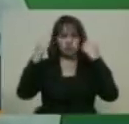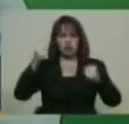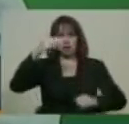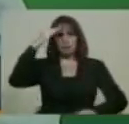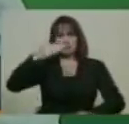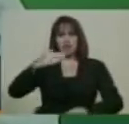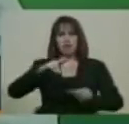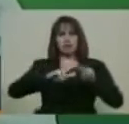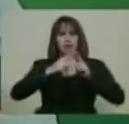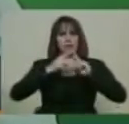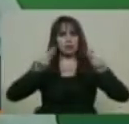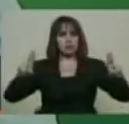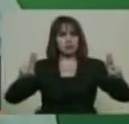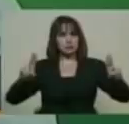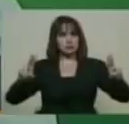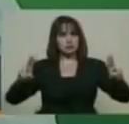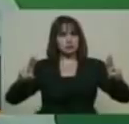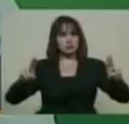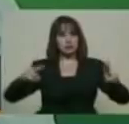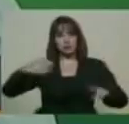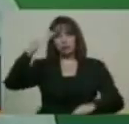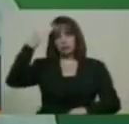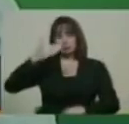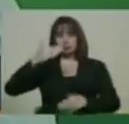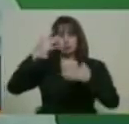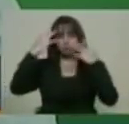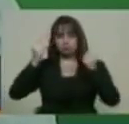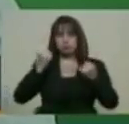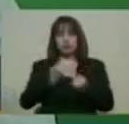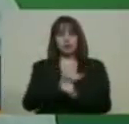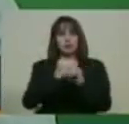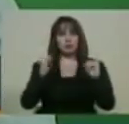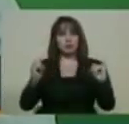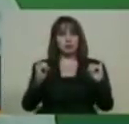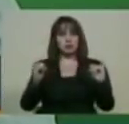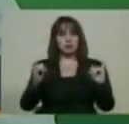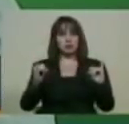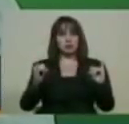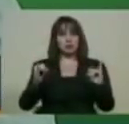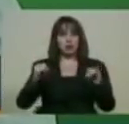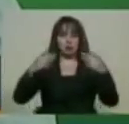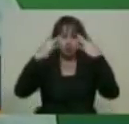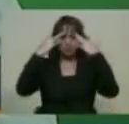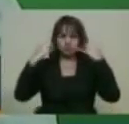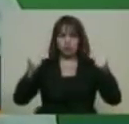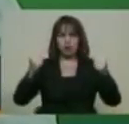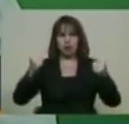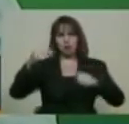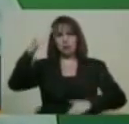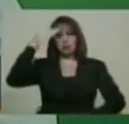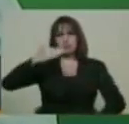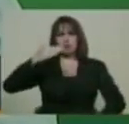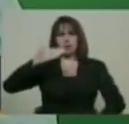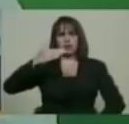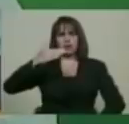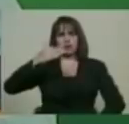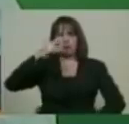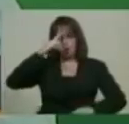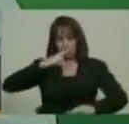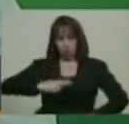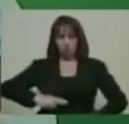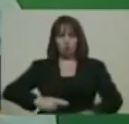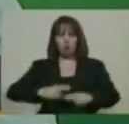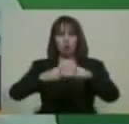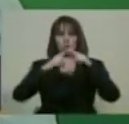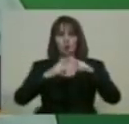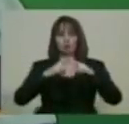la paz. Son los profesionales militares de la independencia y son los profesionales militares de la sagrada causa